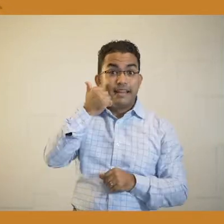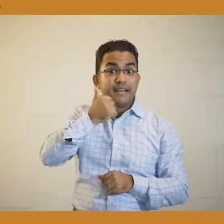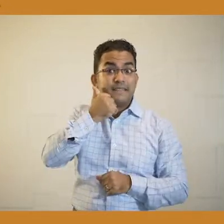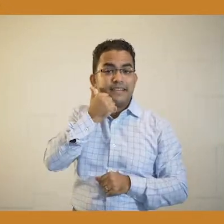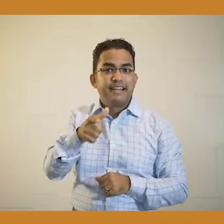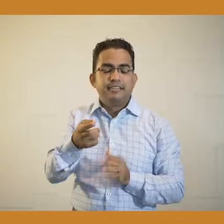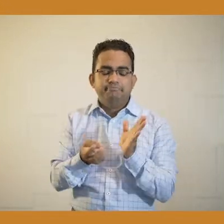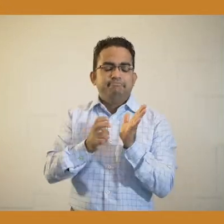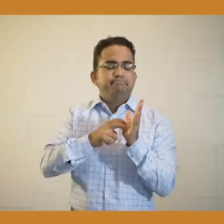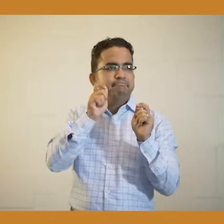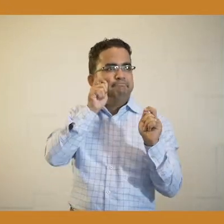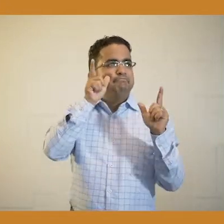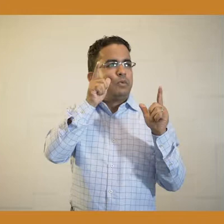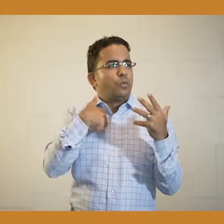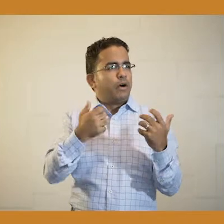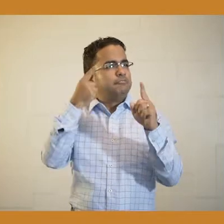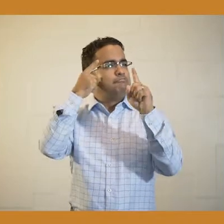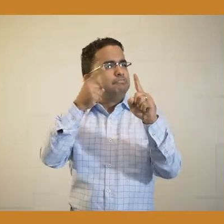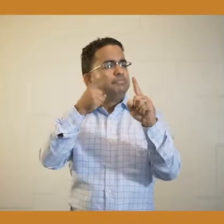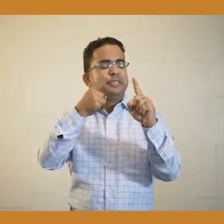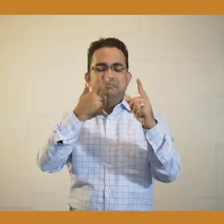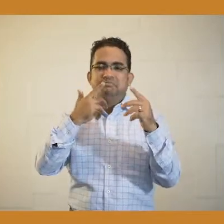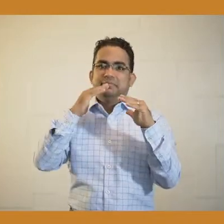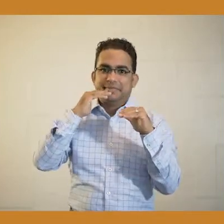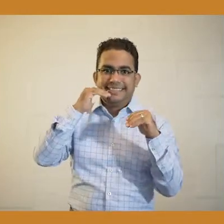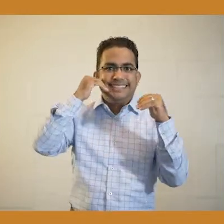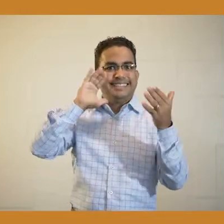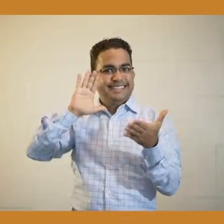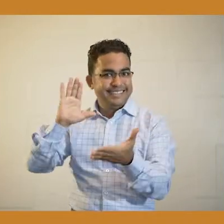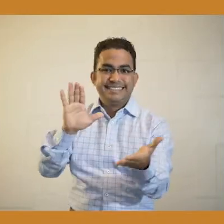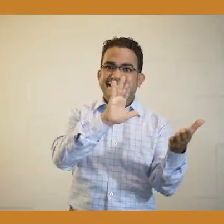cada día con un propósito detrás de su sonrisa.